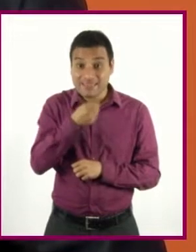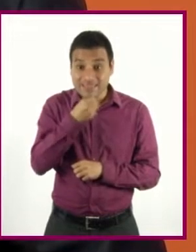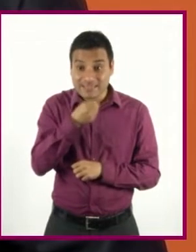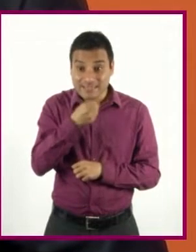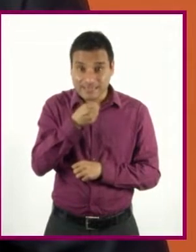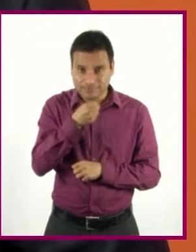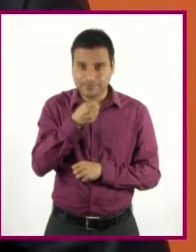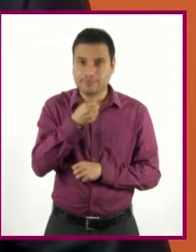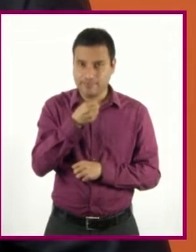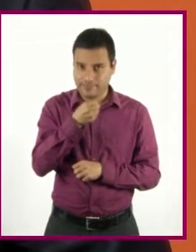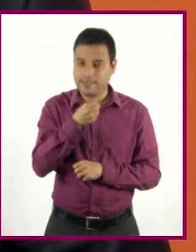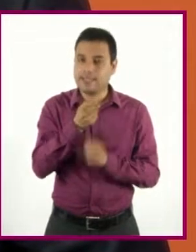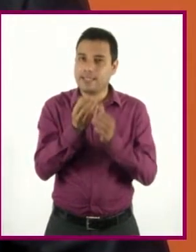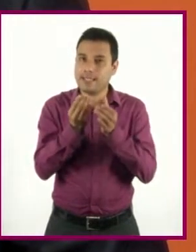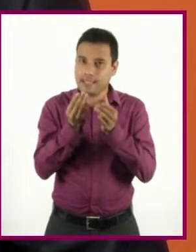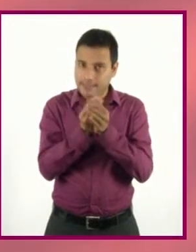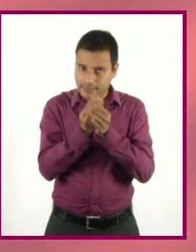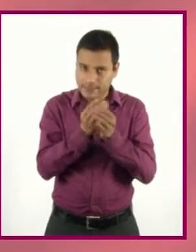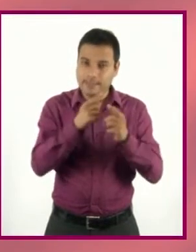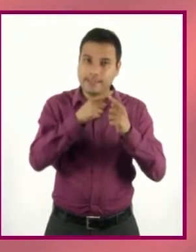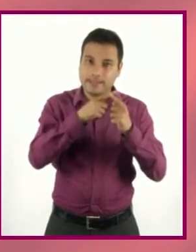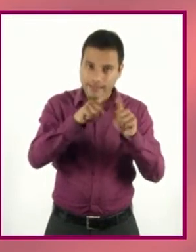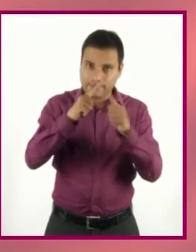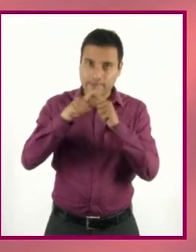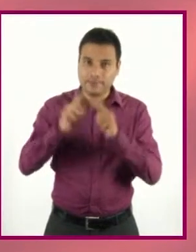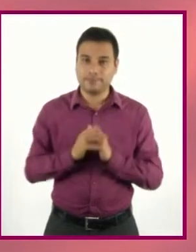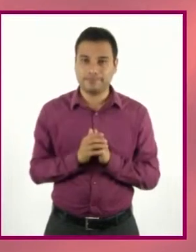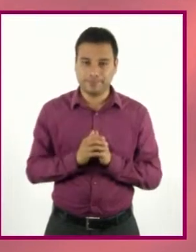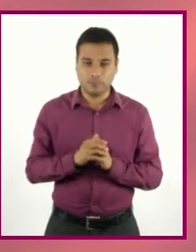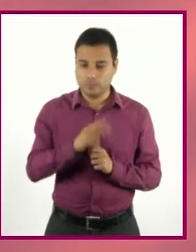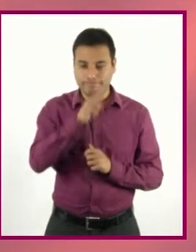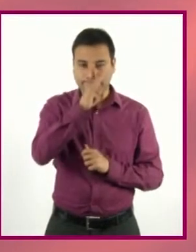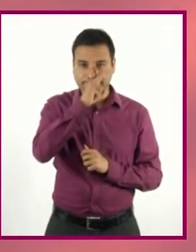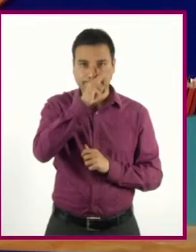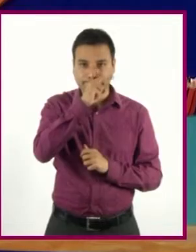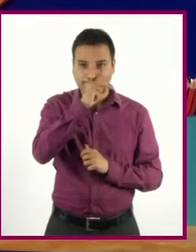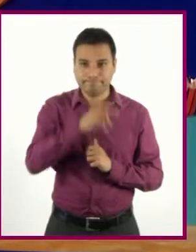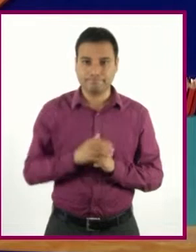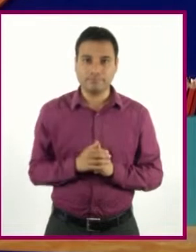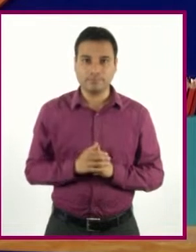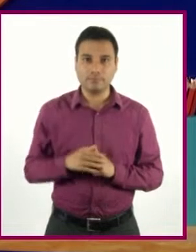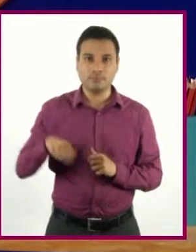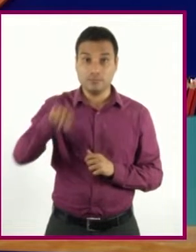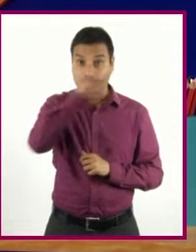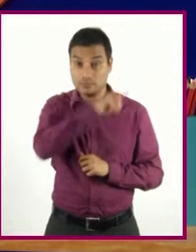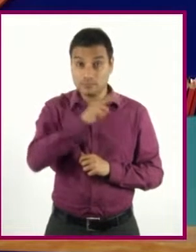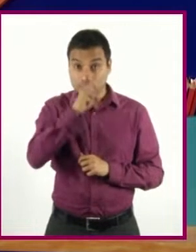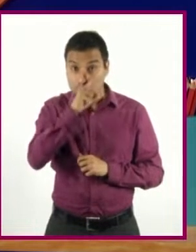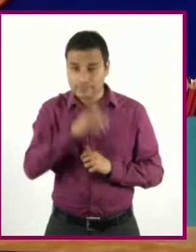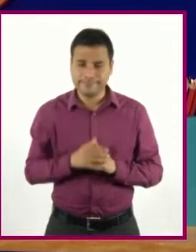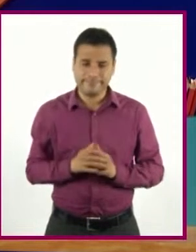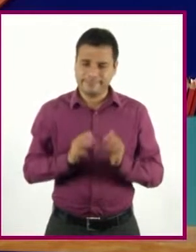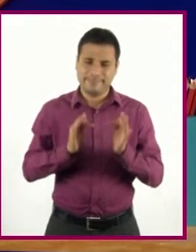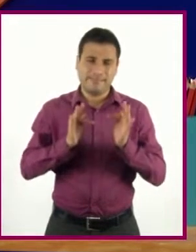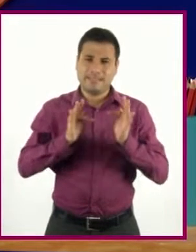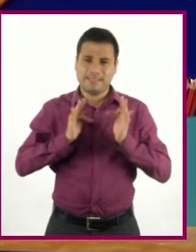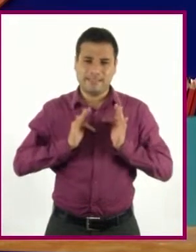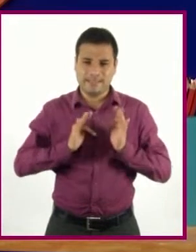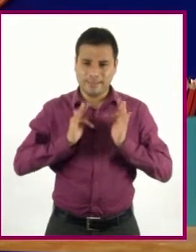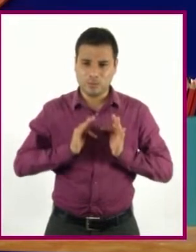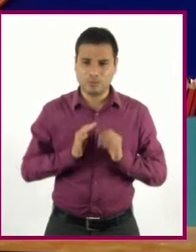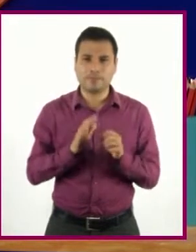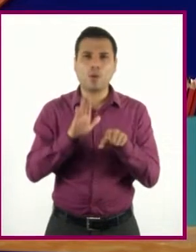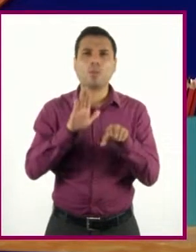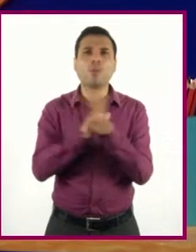sido distinta, ¿entiendes? Pero no te preocupes y tampoco se preocupen ustedes, alumnas y alumnos,